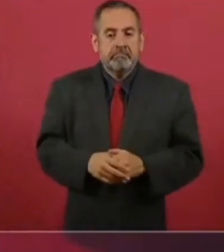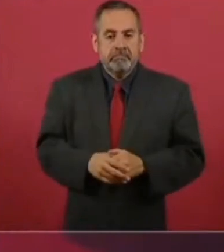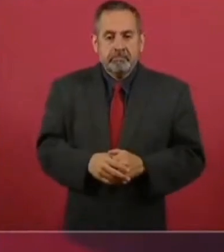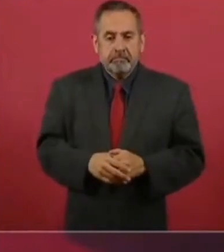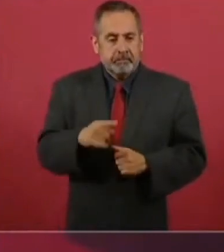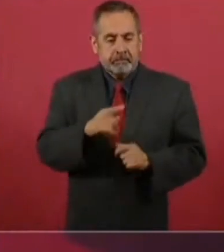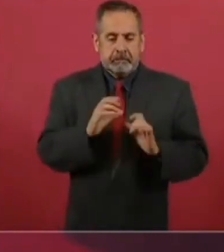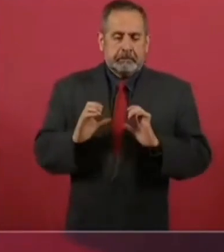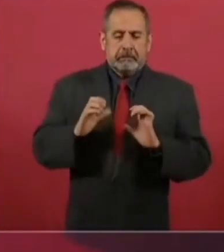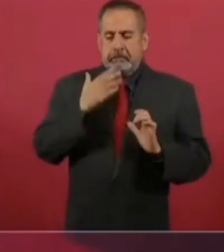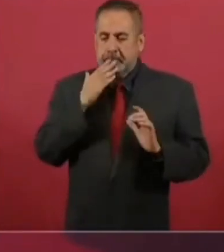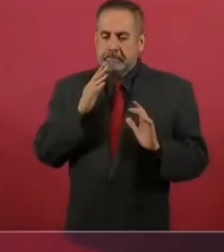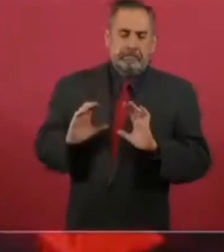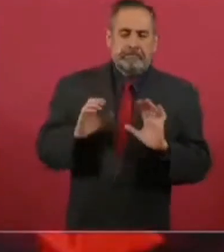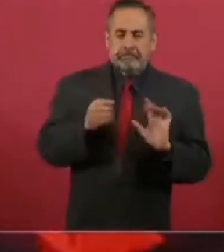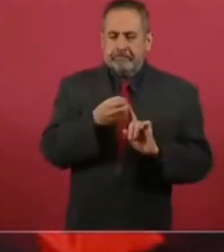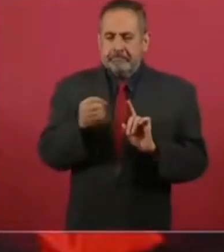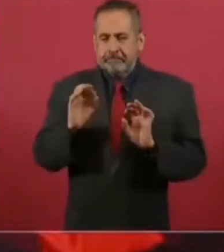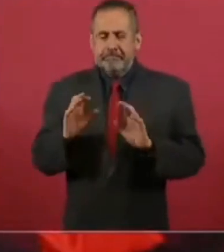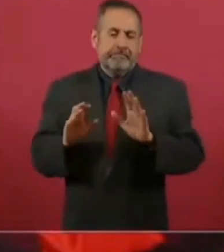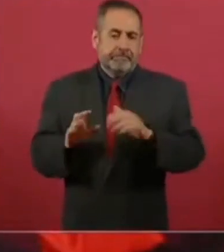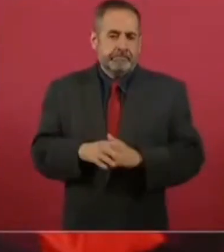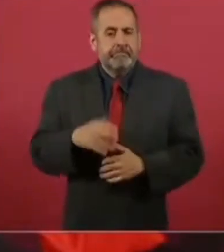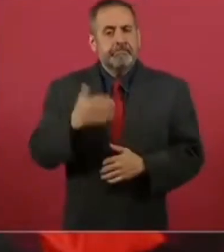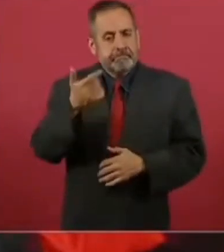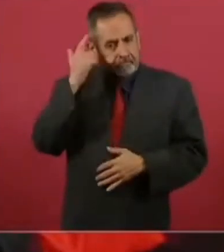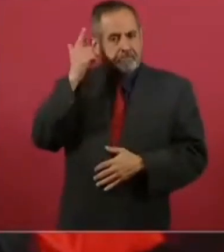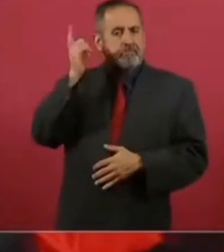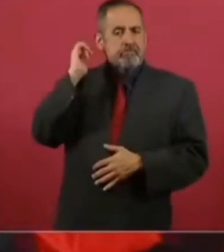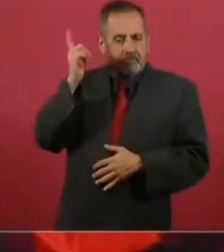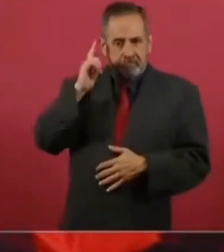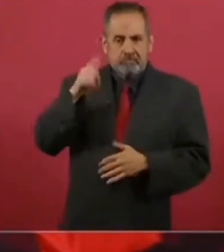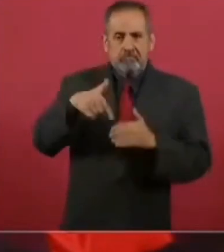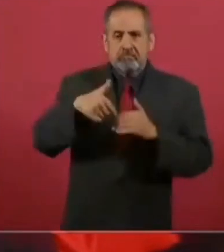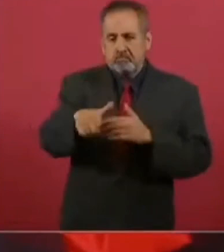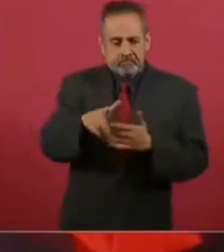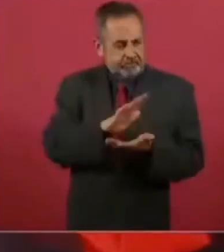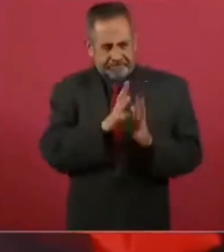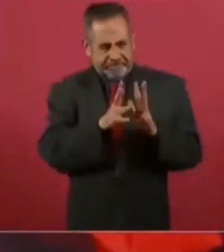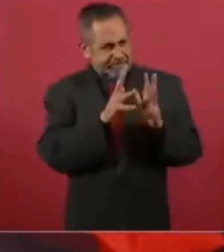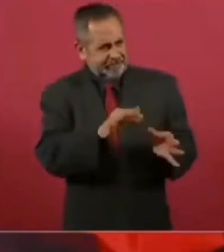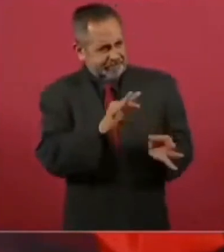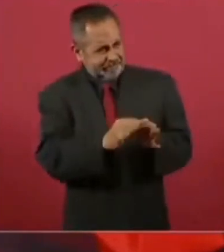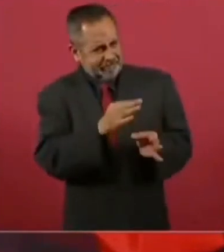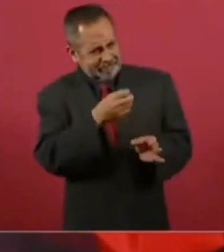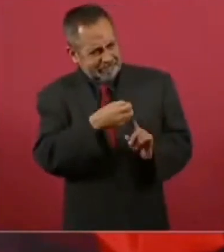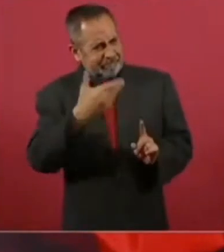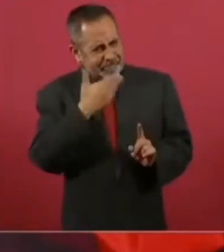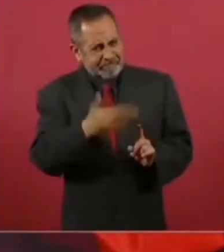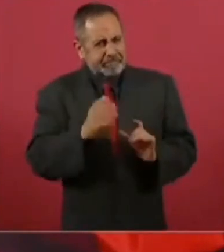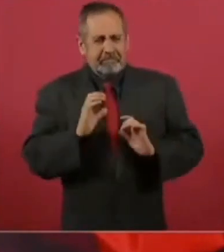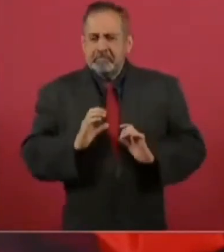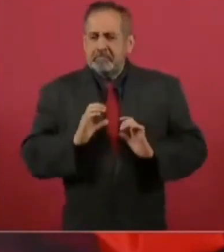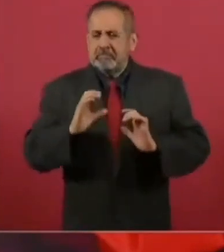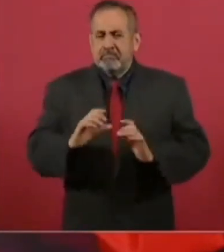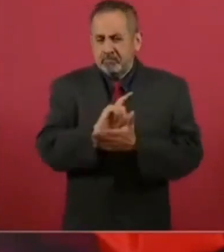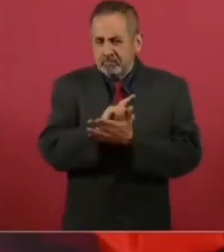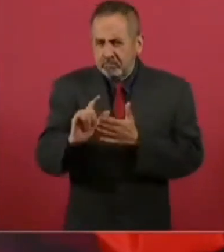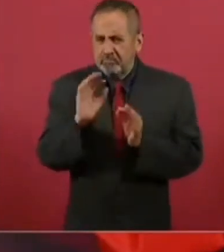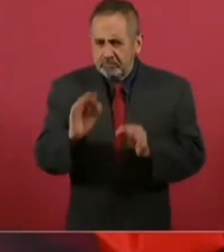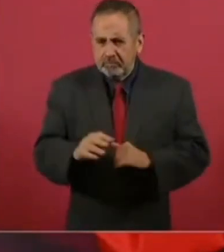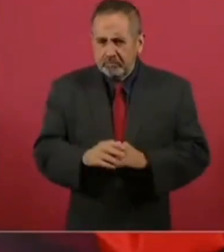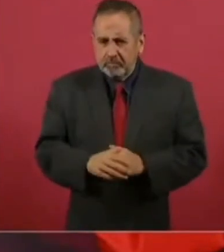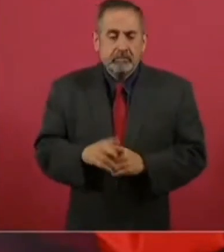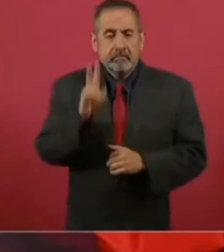se cuidan más. Y ojalá y ya se queden así, cuidando. Y sí puede haber